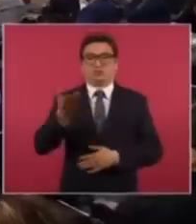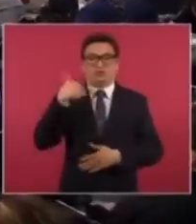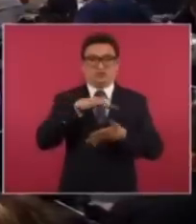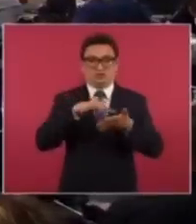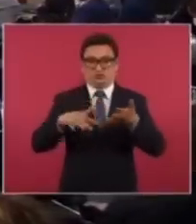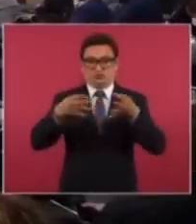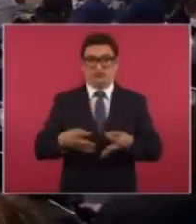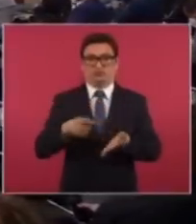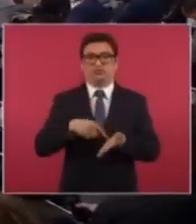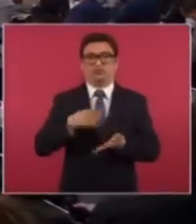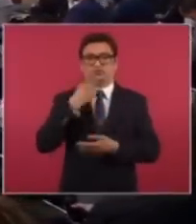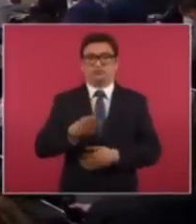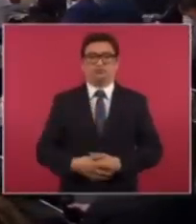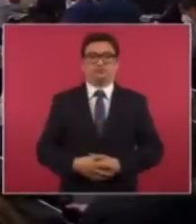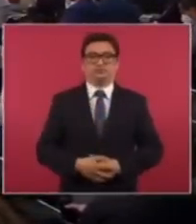texto original,